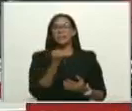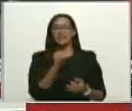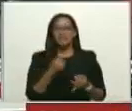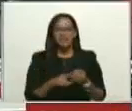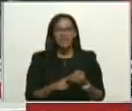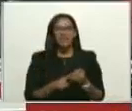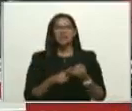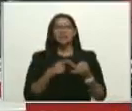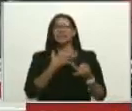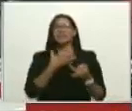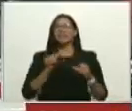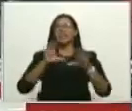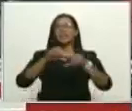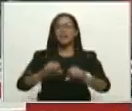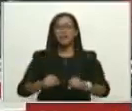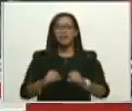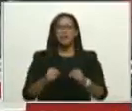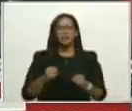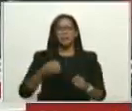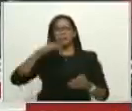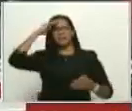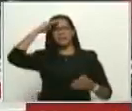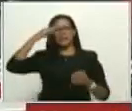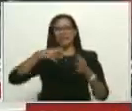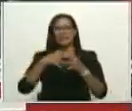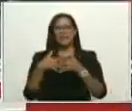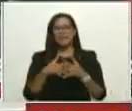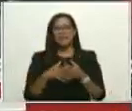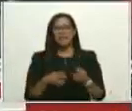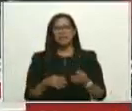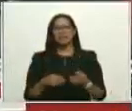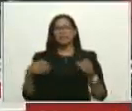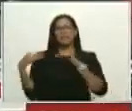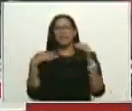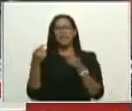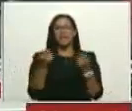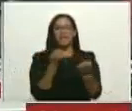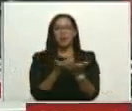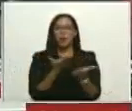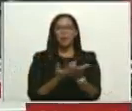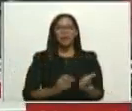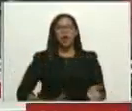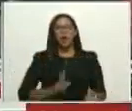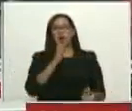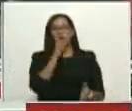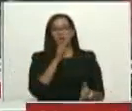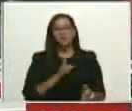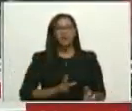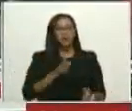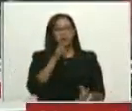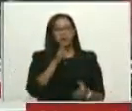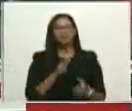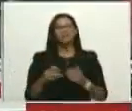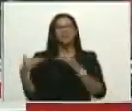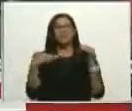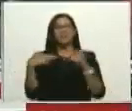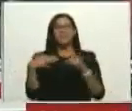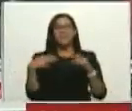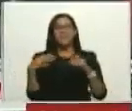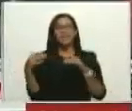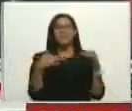intentos de invasión mercenaria, guerra económica brutal, brutal, guerra